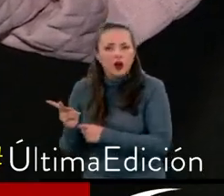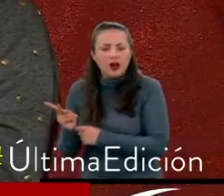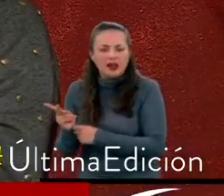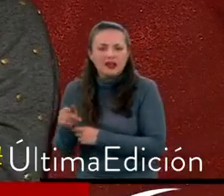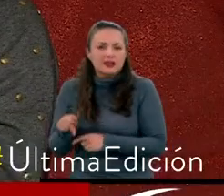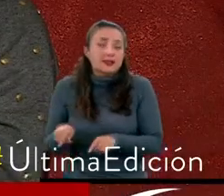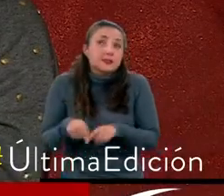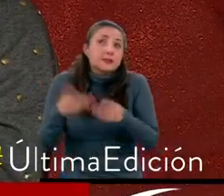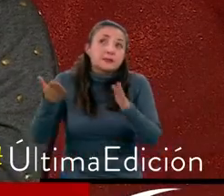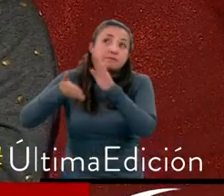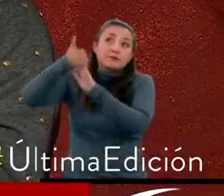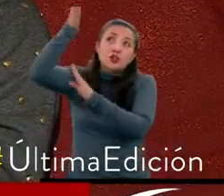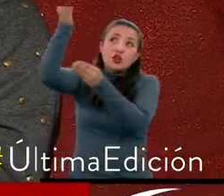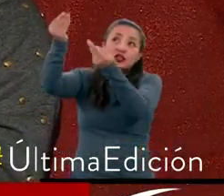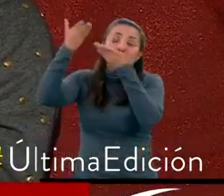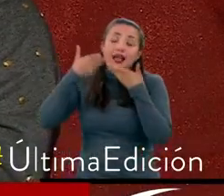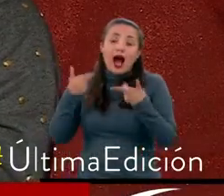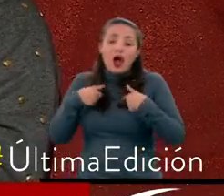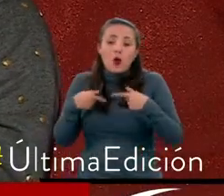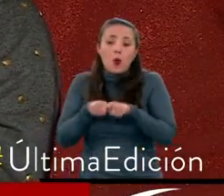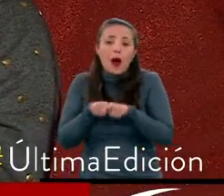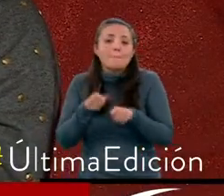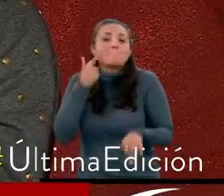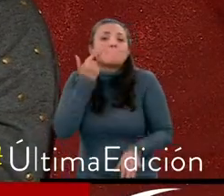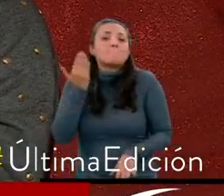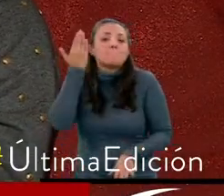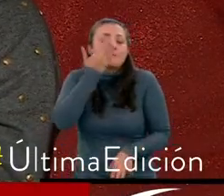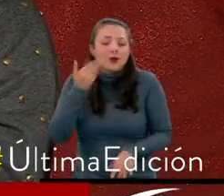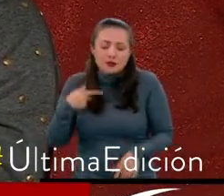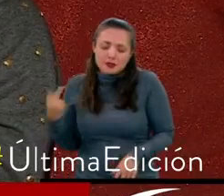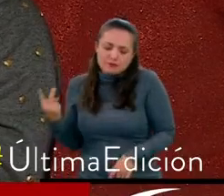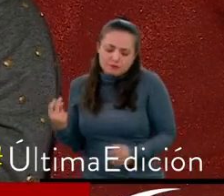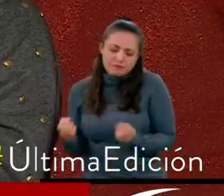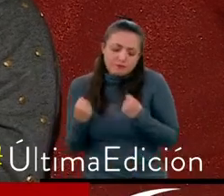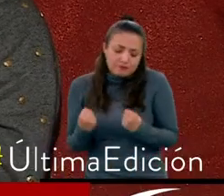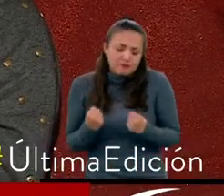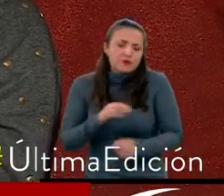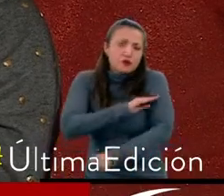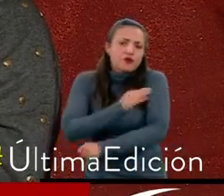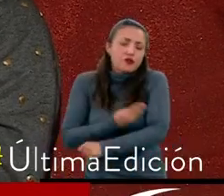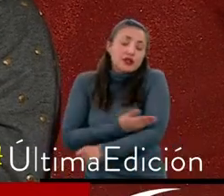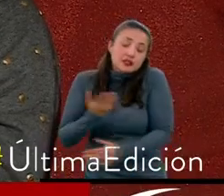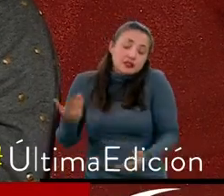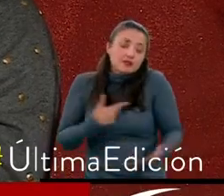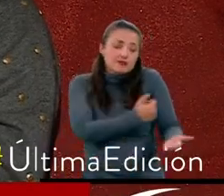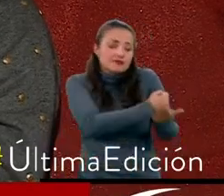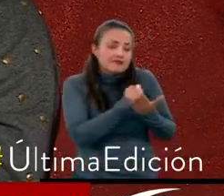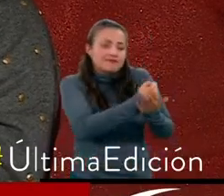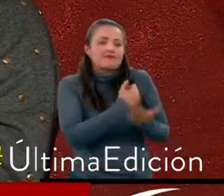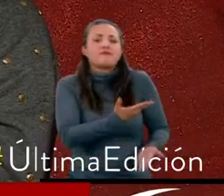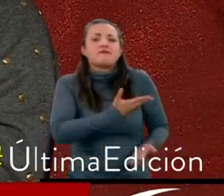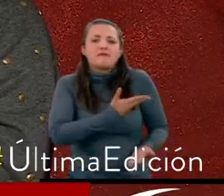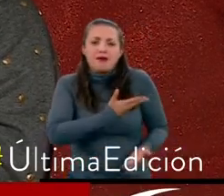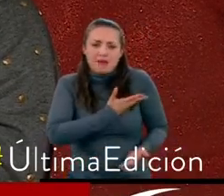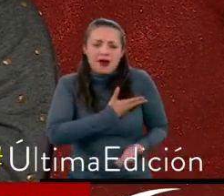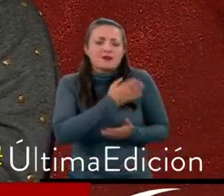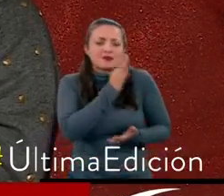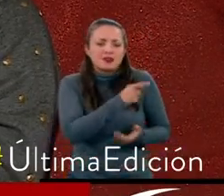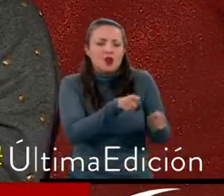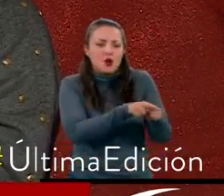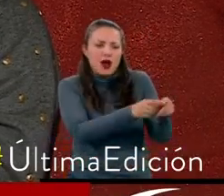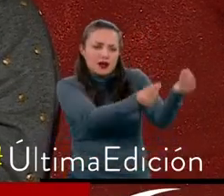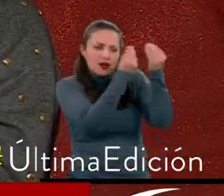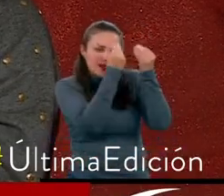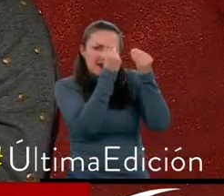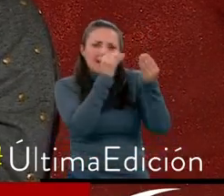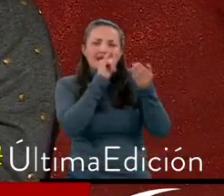que Dios nos pone y que nosotras pues somos muy fuertes y con la ayuda de mi mamá, que siempre también nos ha enseñado sobre